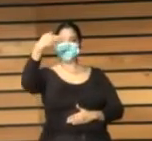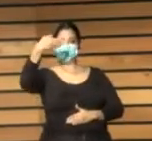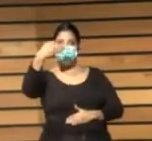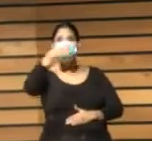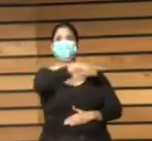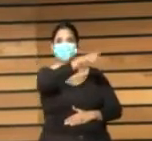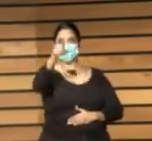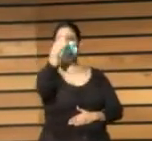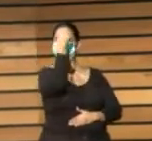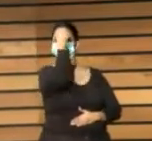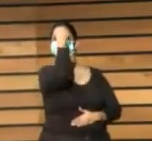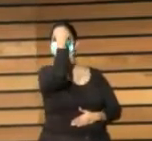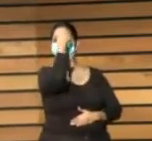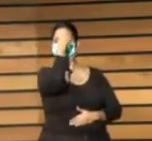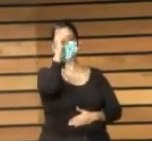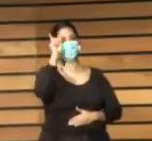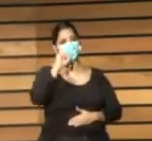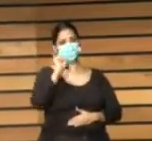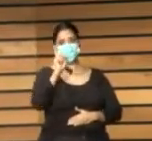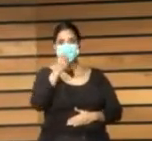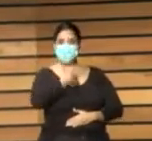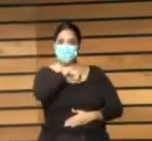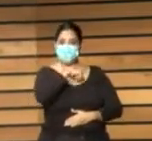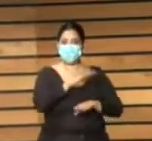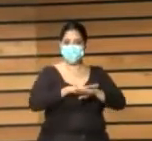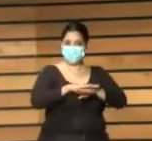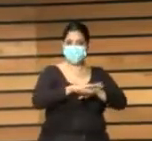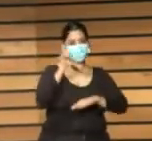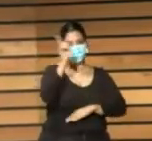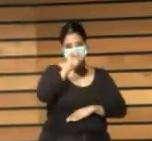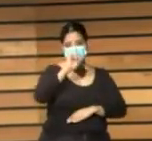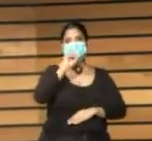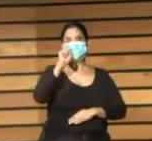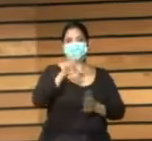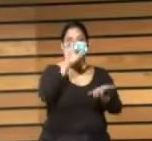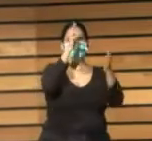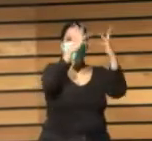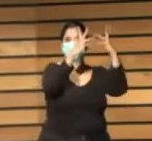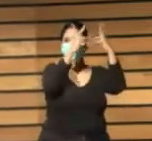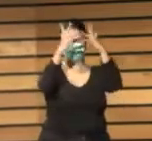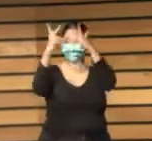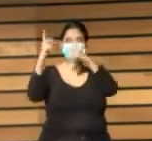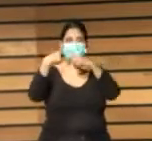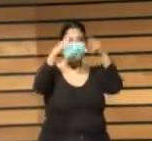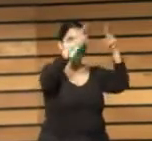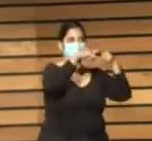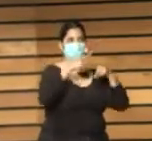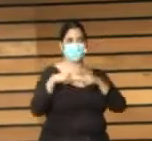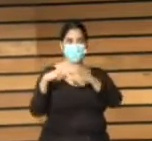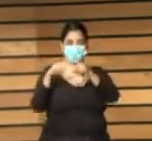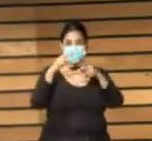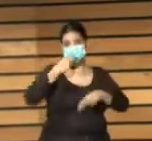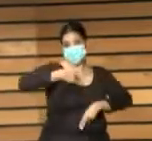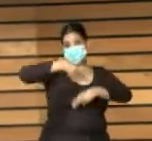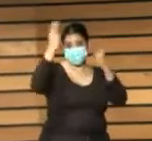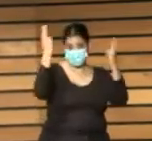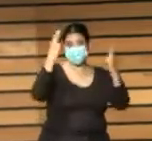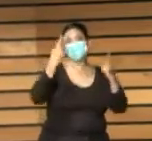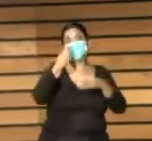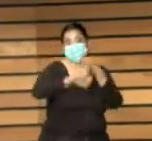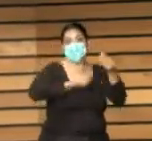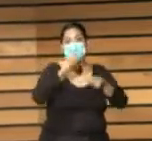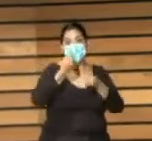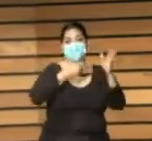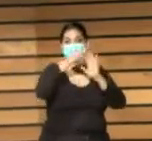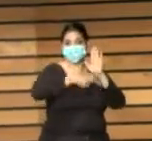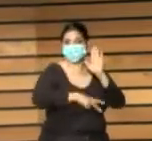en consideración no solo por el Gobierno de España, sino también por todas las administraciones que entre todos hacemos las políticas públicas bibliotecarias. Así que eso